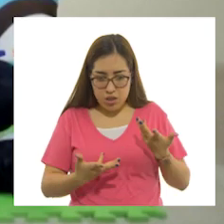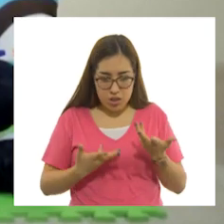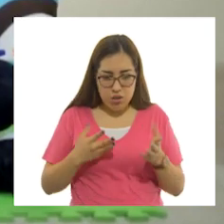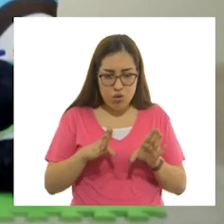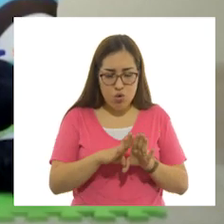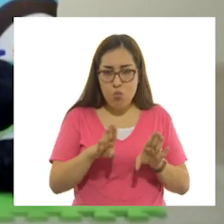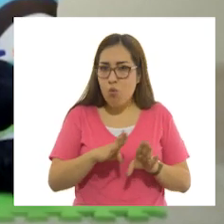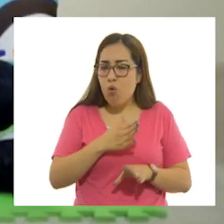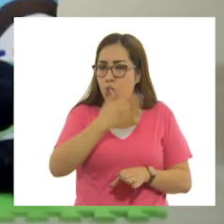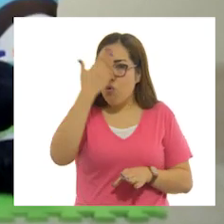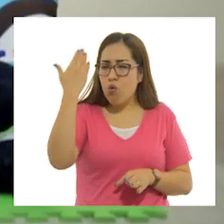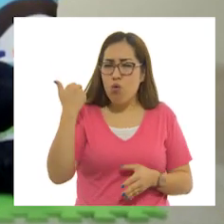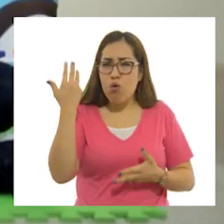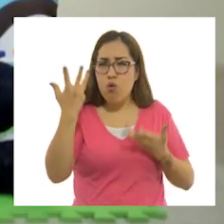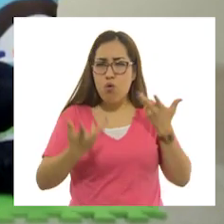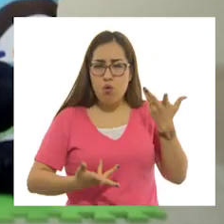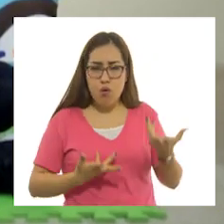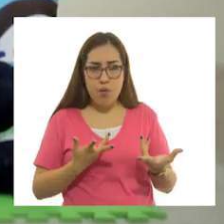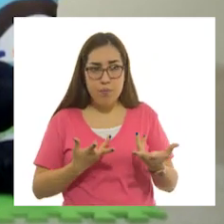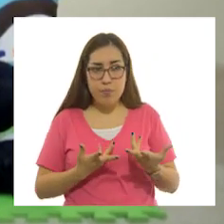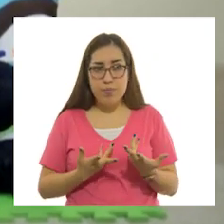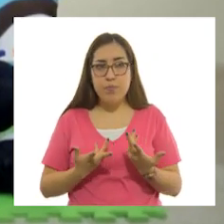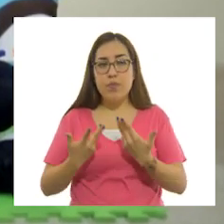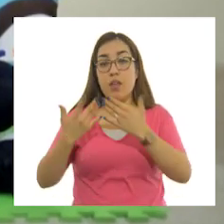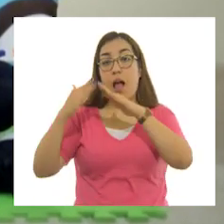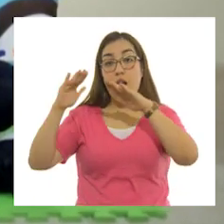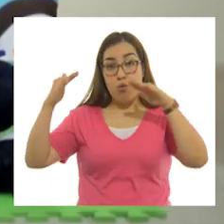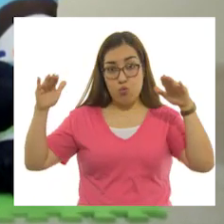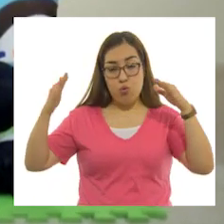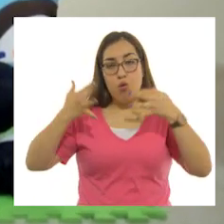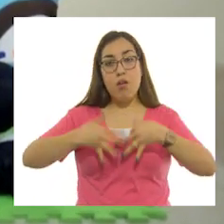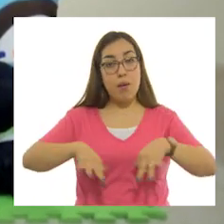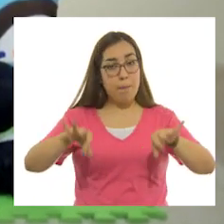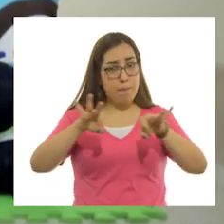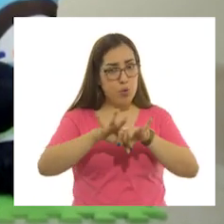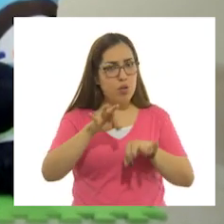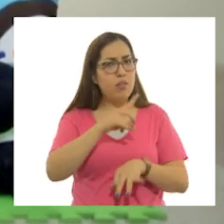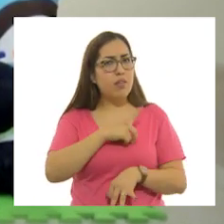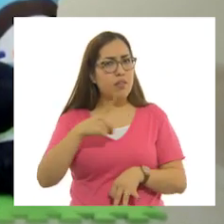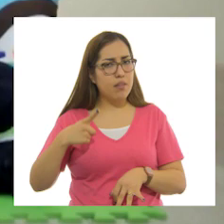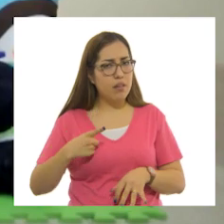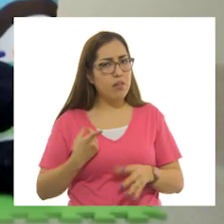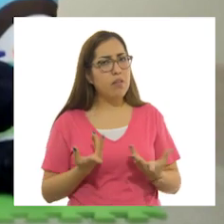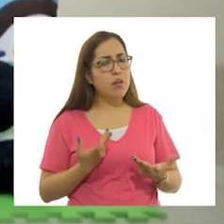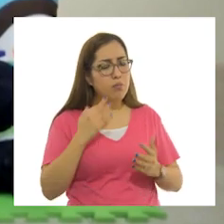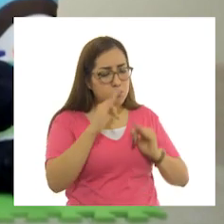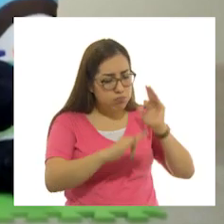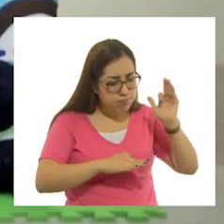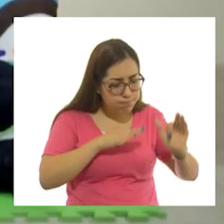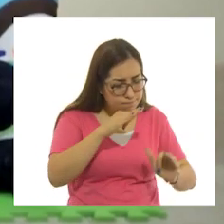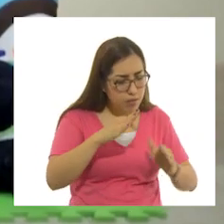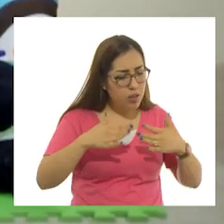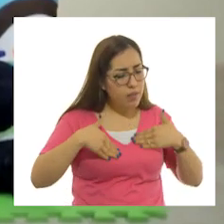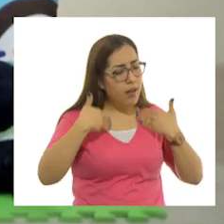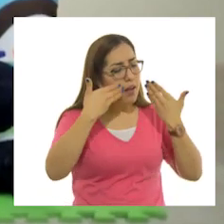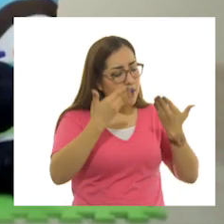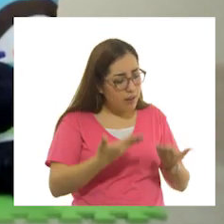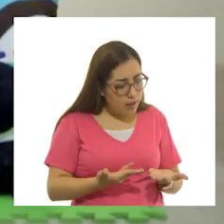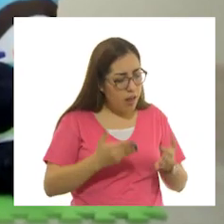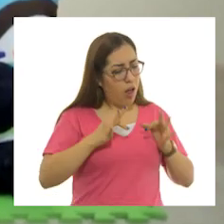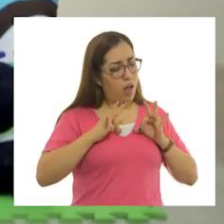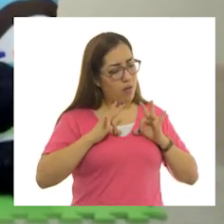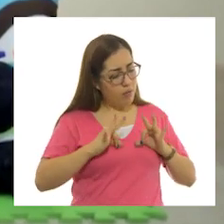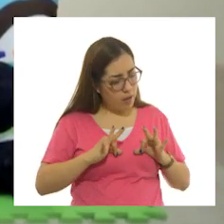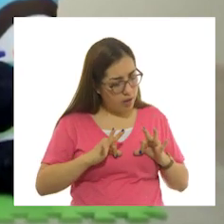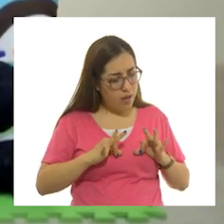imagino en el papel del adulto es muy importante debemos de transmitirles tranquilidad seguridad confianza y ayudarnos